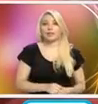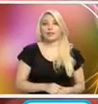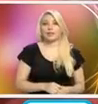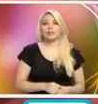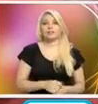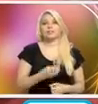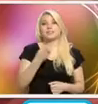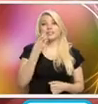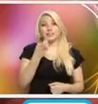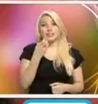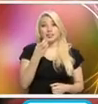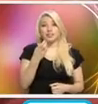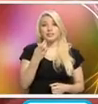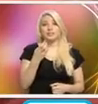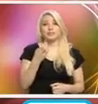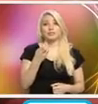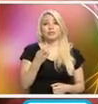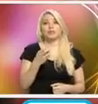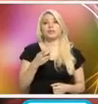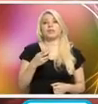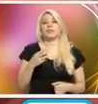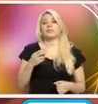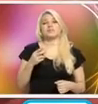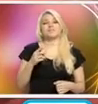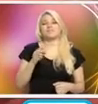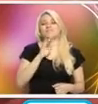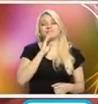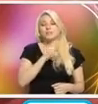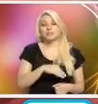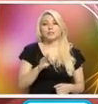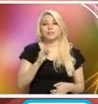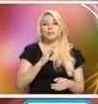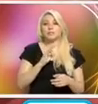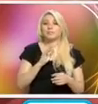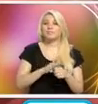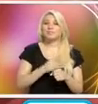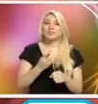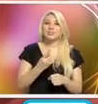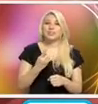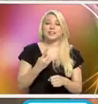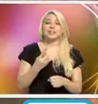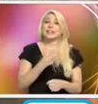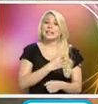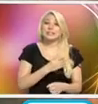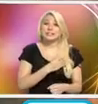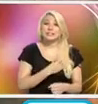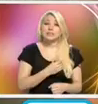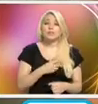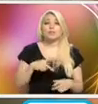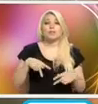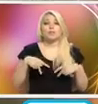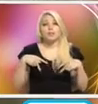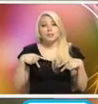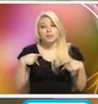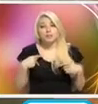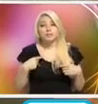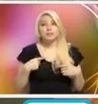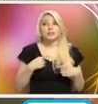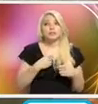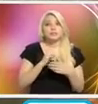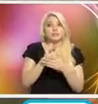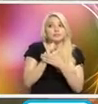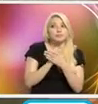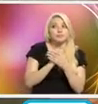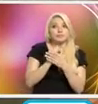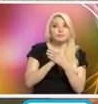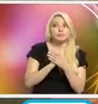rescatador, cada vez te vuelves más poderoso y más potente, pero tu hijo se vuelve más débil, más dependiente, más inseguro. ¿Qué va a pasar cuando tú no